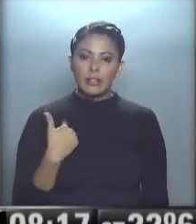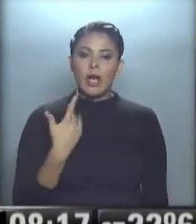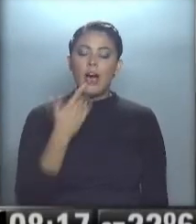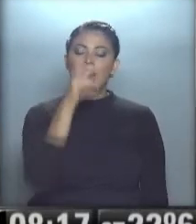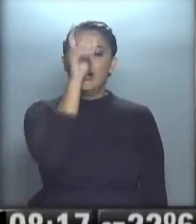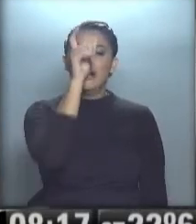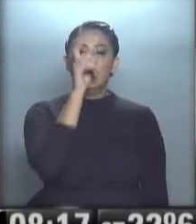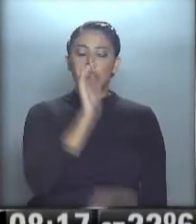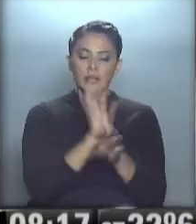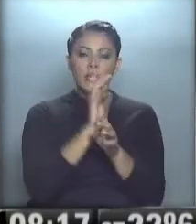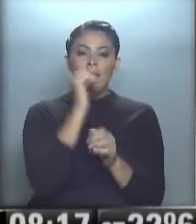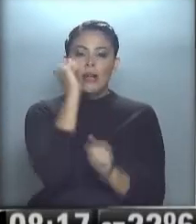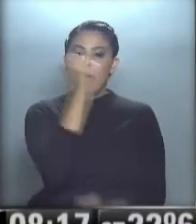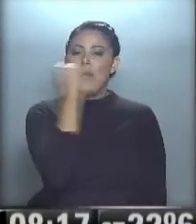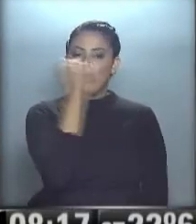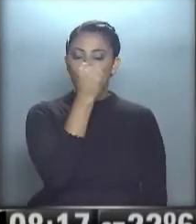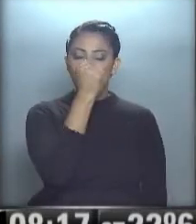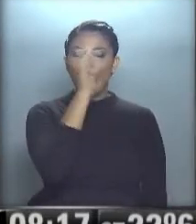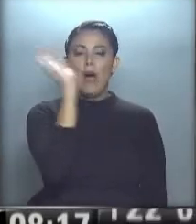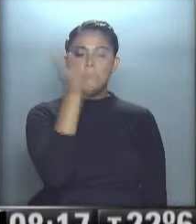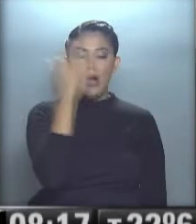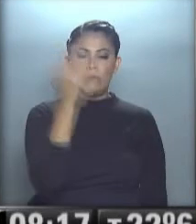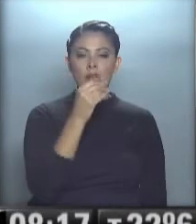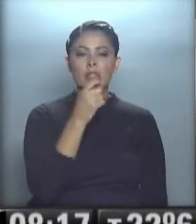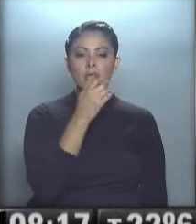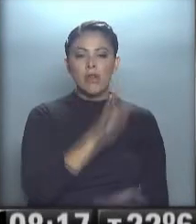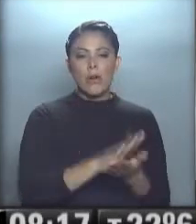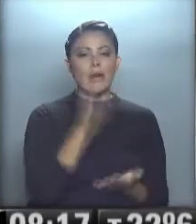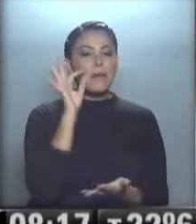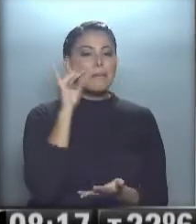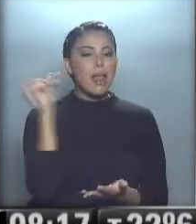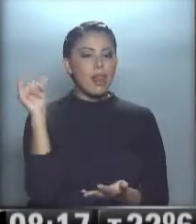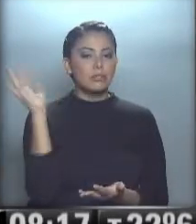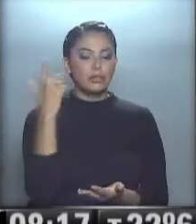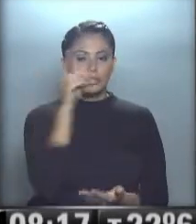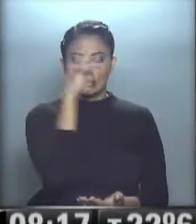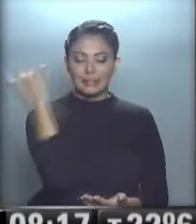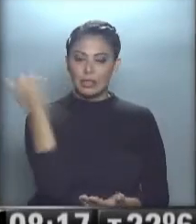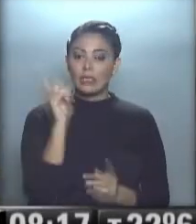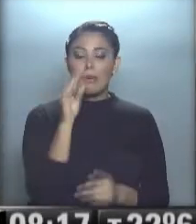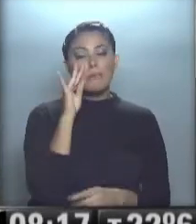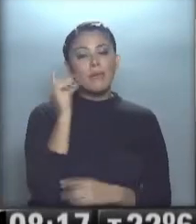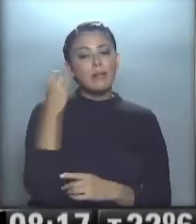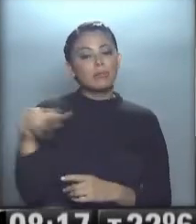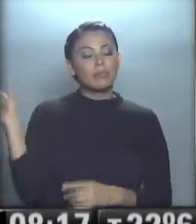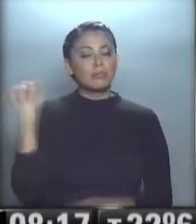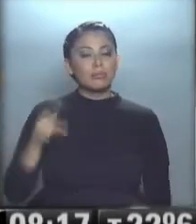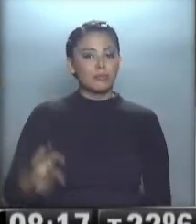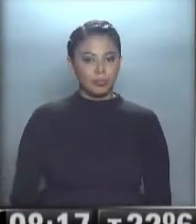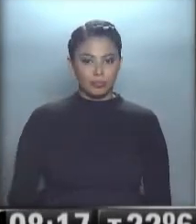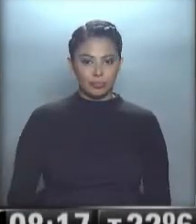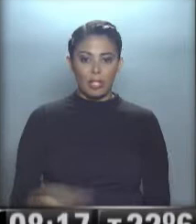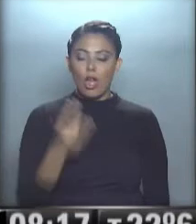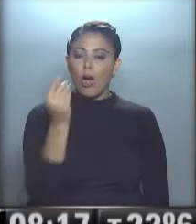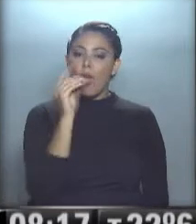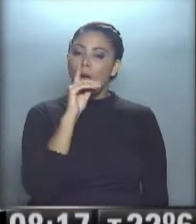actor en la cadena de valor de la producción de miel a nivel internacional. Y a su vez la miel tiene algunas particularidades. Va oscilando el